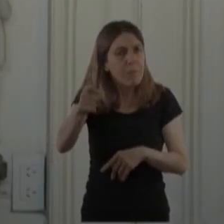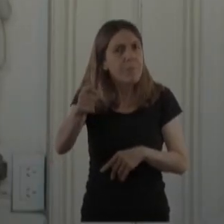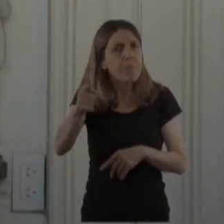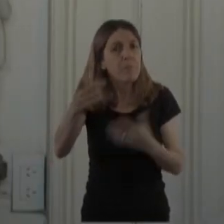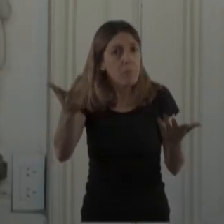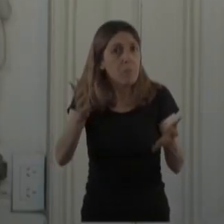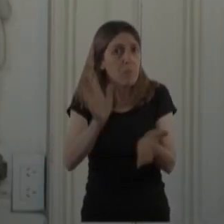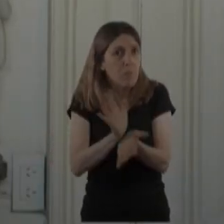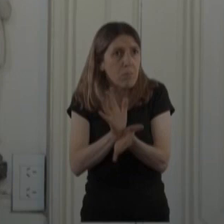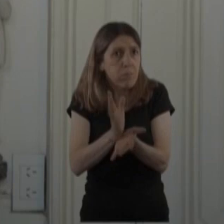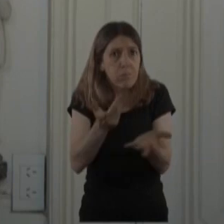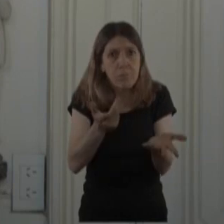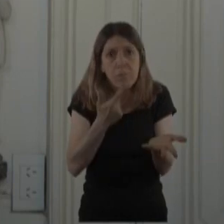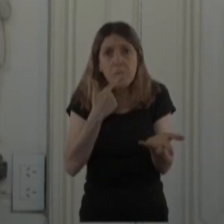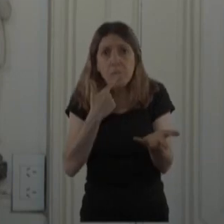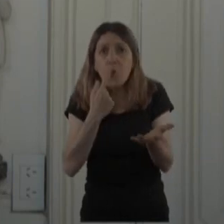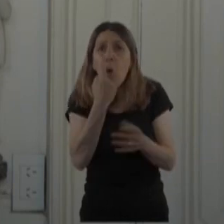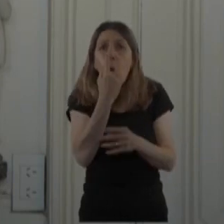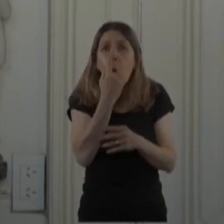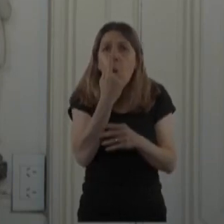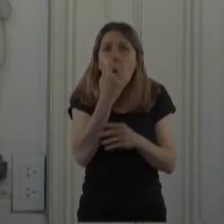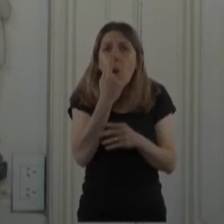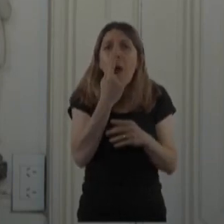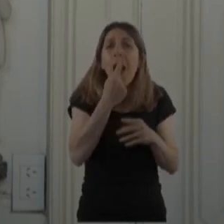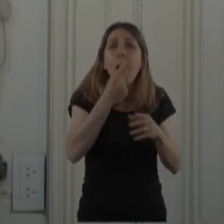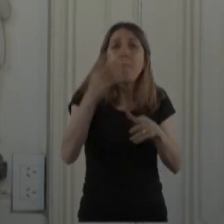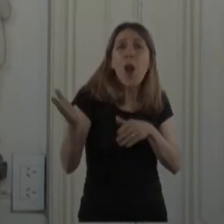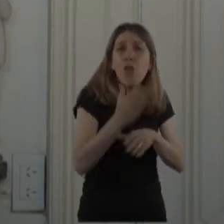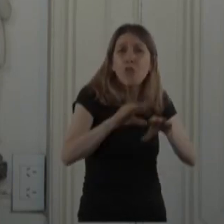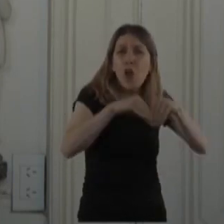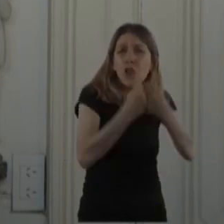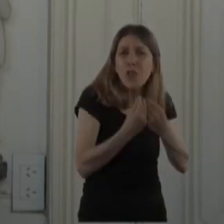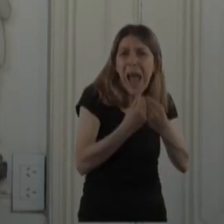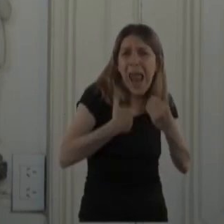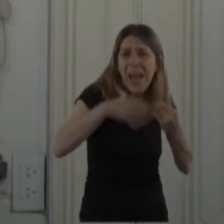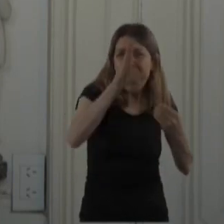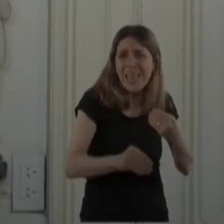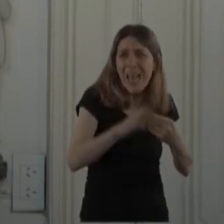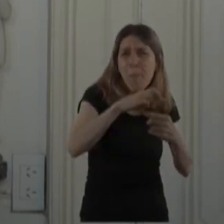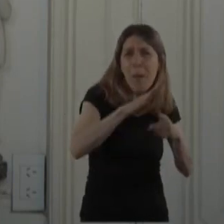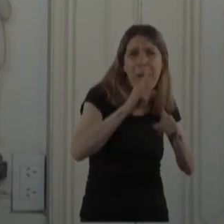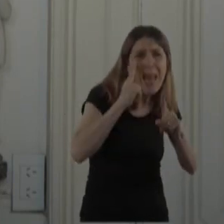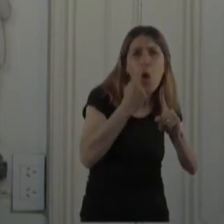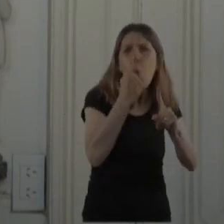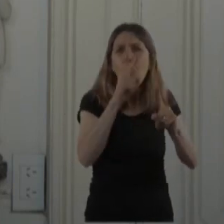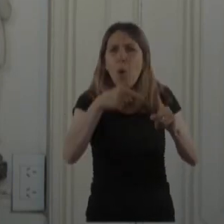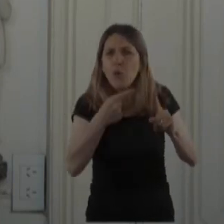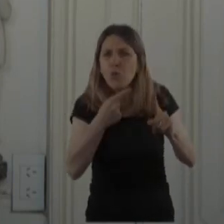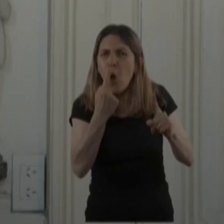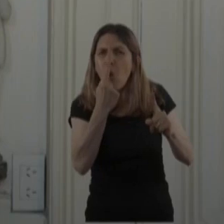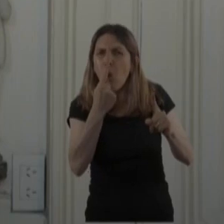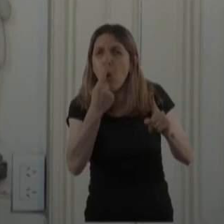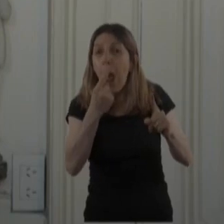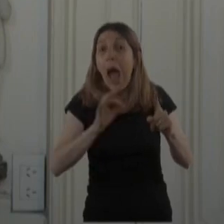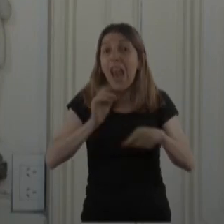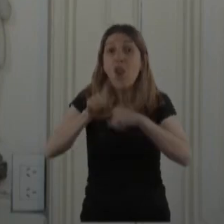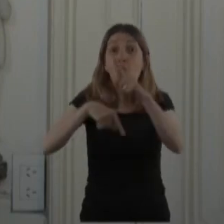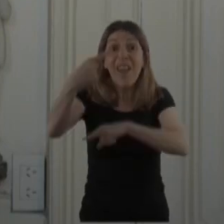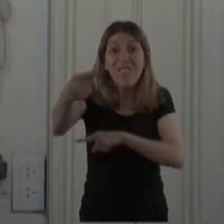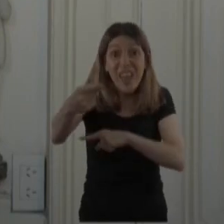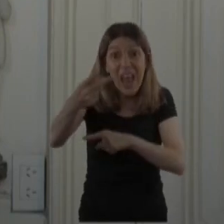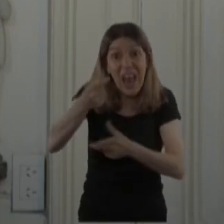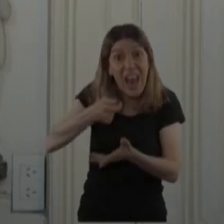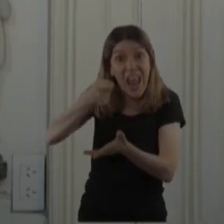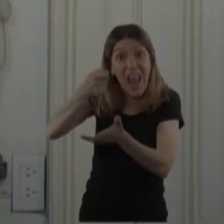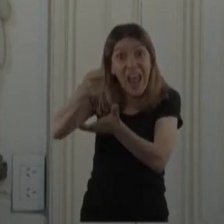de que representara poco más de un punto del PBI a que representara más de dos puntos del PBI este año, y el año que viene